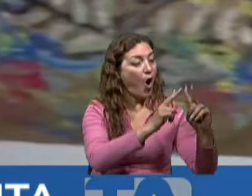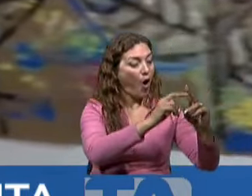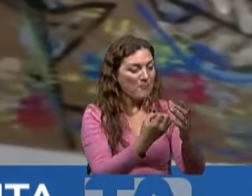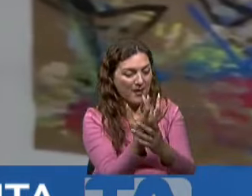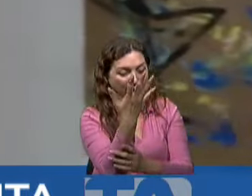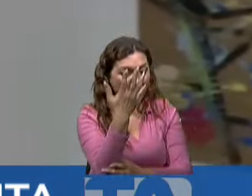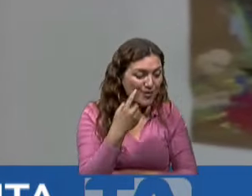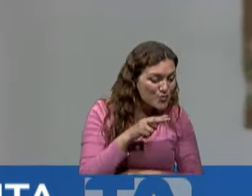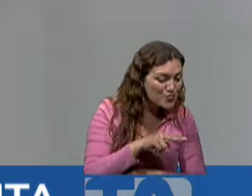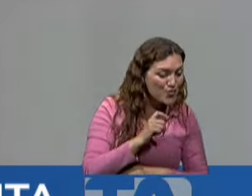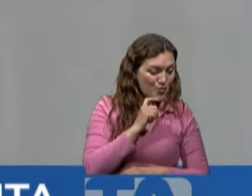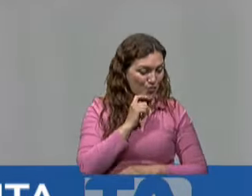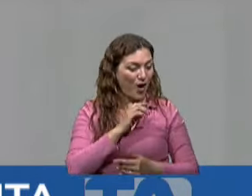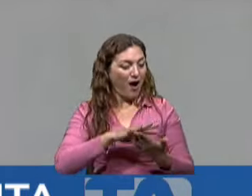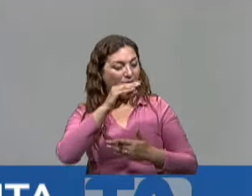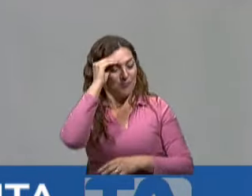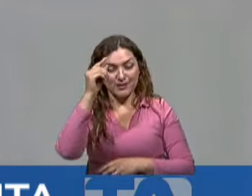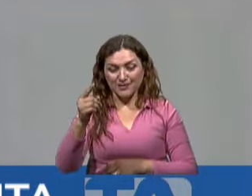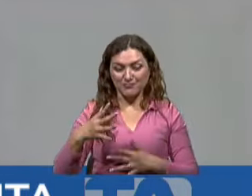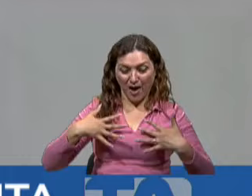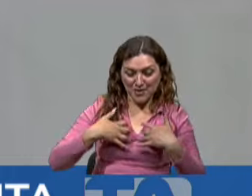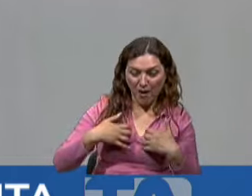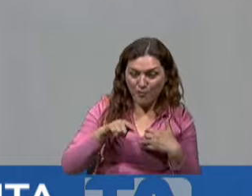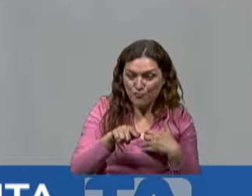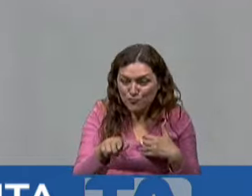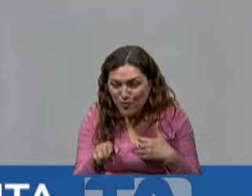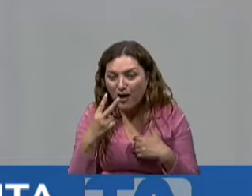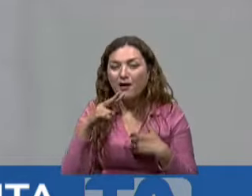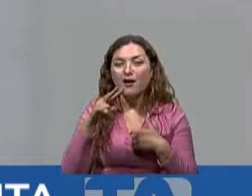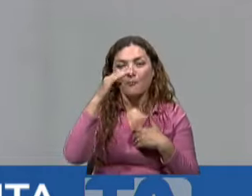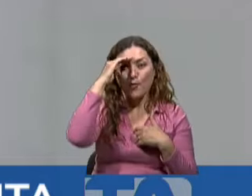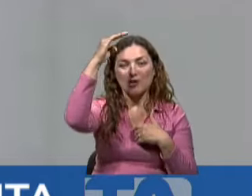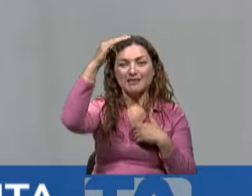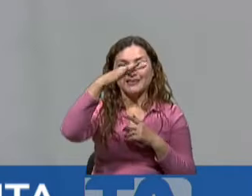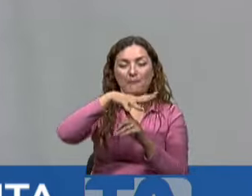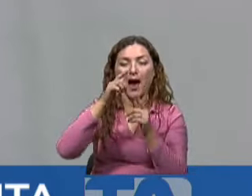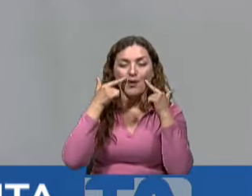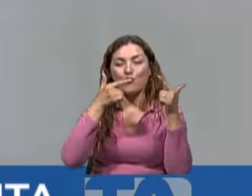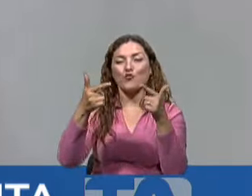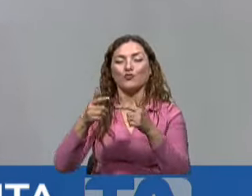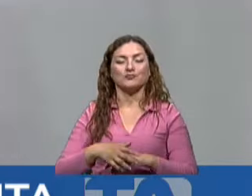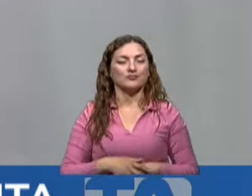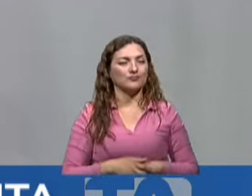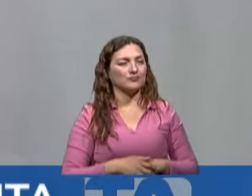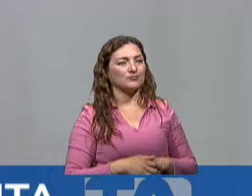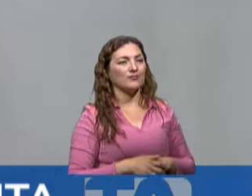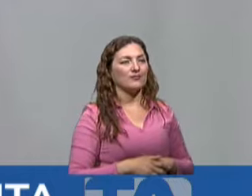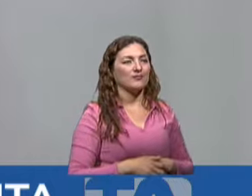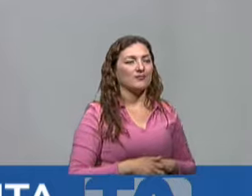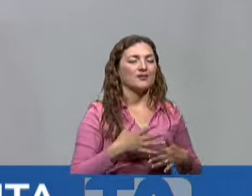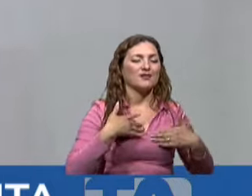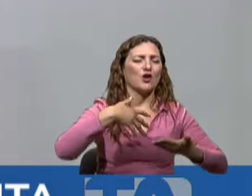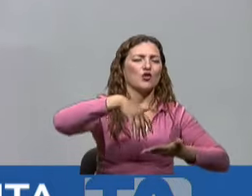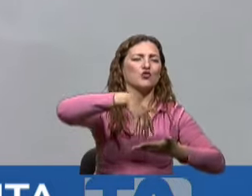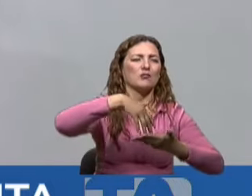plantas, conocimos un poco de la fauna que hay acá con los guardaparques de acá del parque también. A mí se me queda mucho la duda